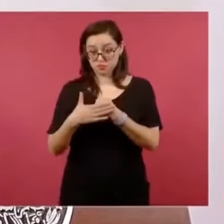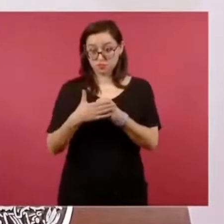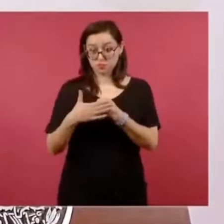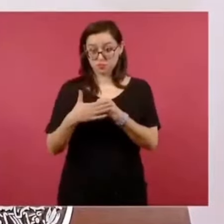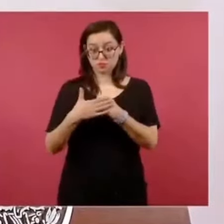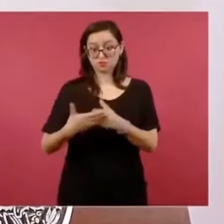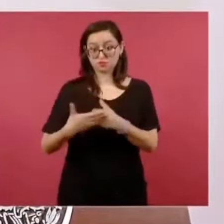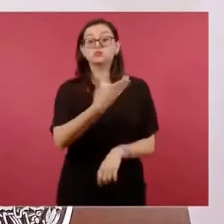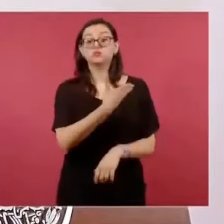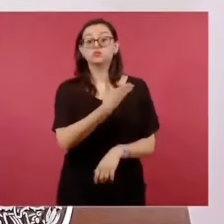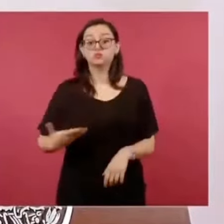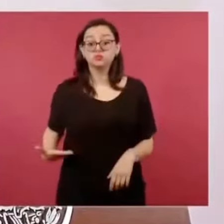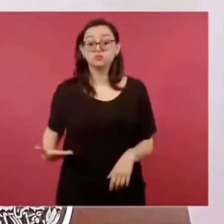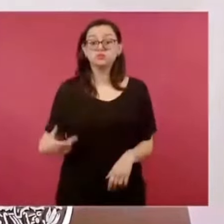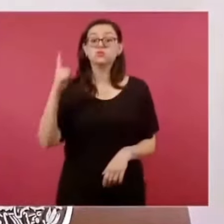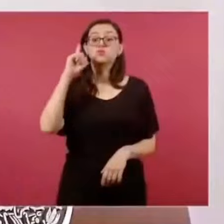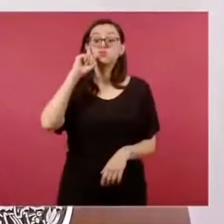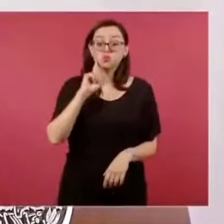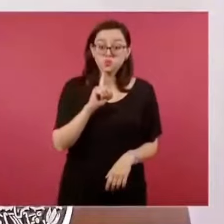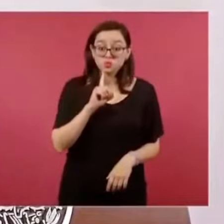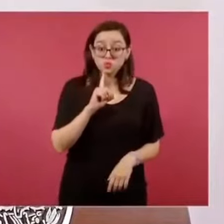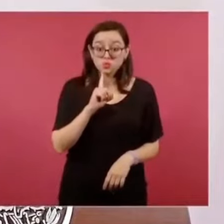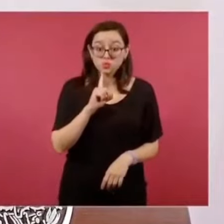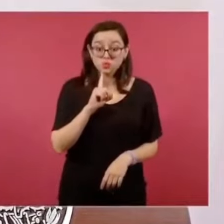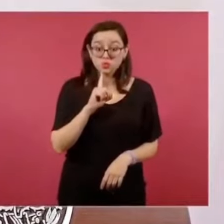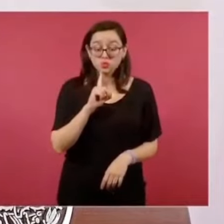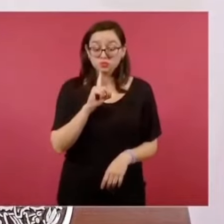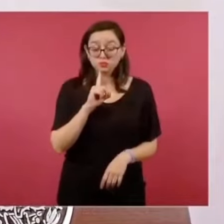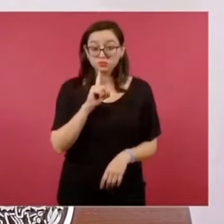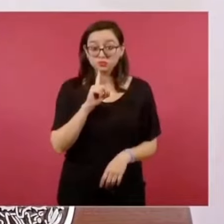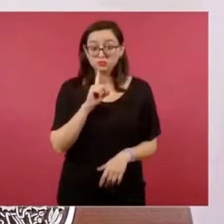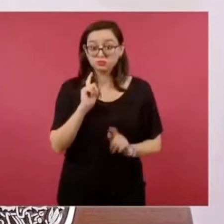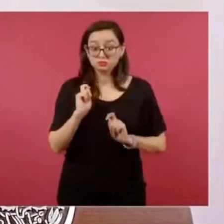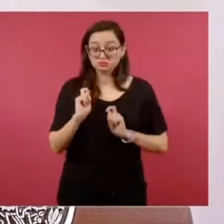una mujer, el país,